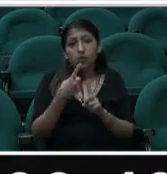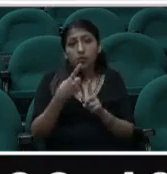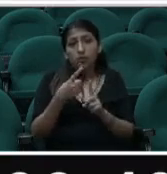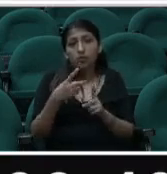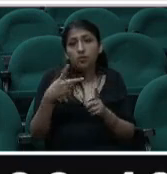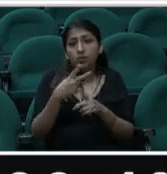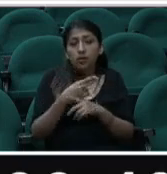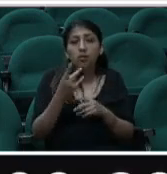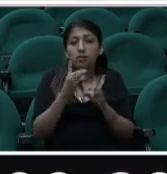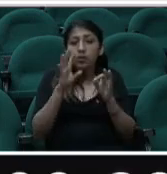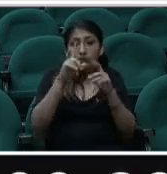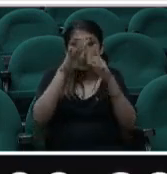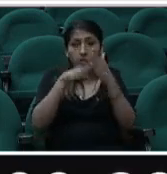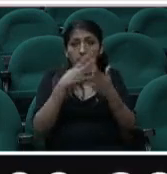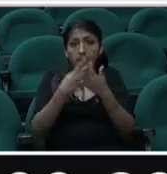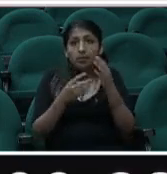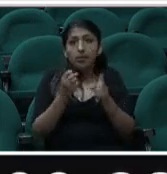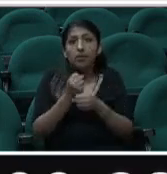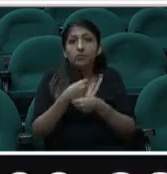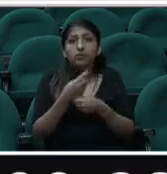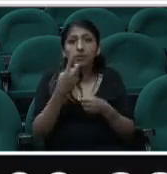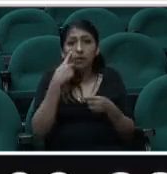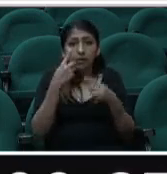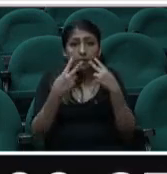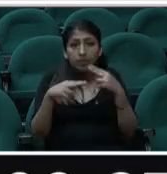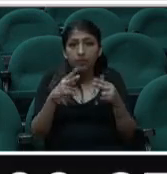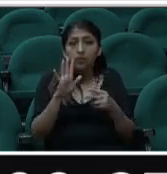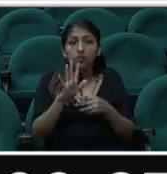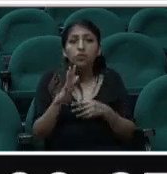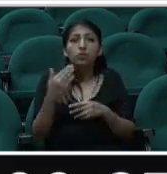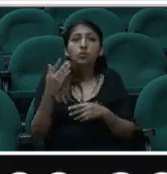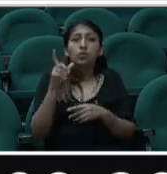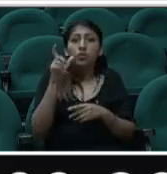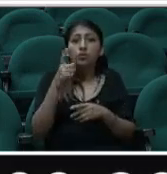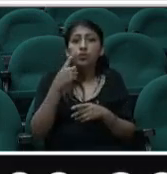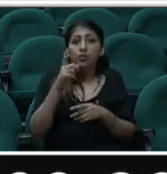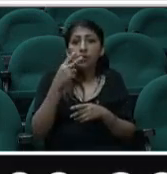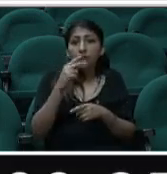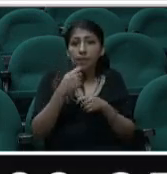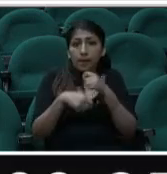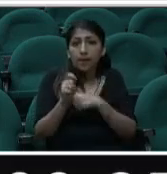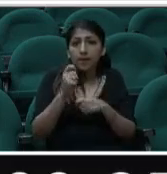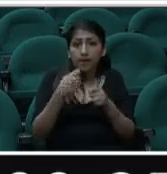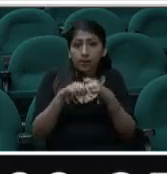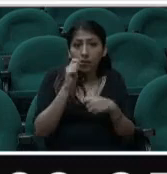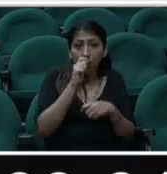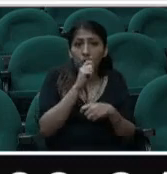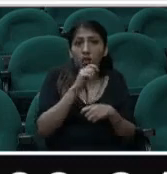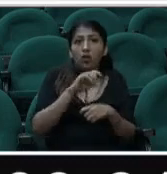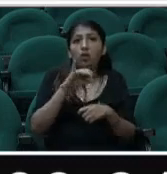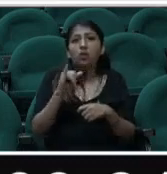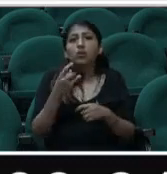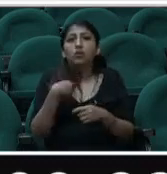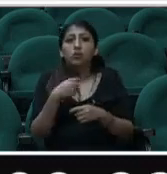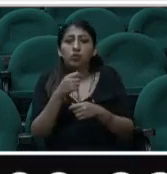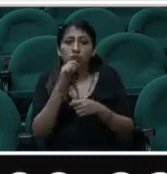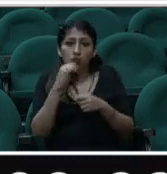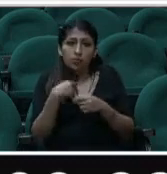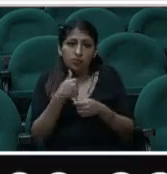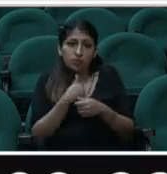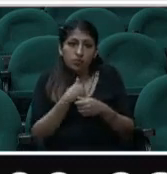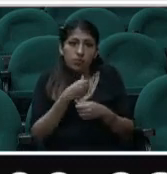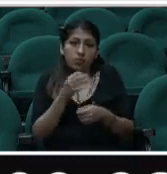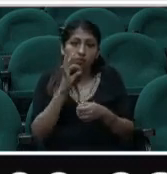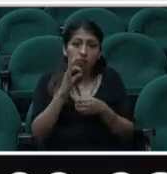demagogia porque la tabla lo que trata de hacer es diferenciar por ejemplo los que en realidad venden y lucran de la droga del consumidor que tiene